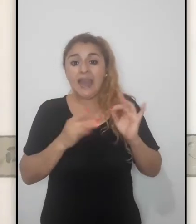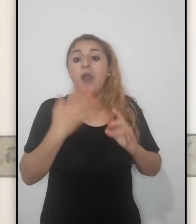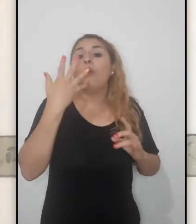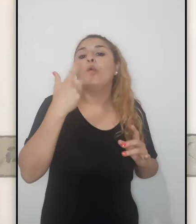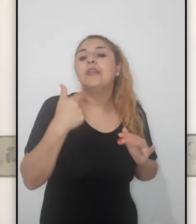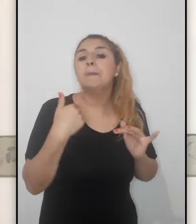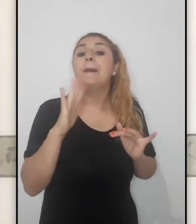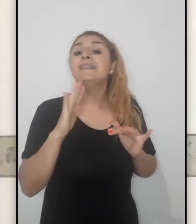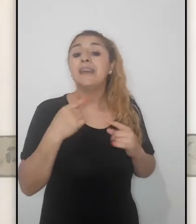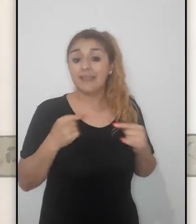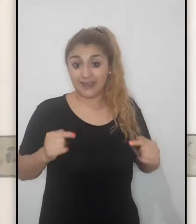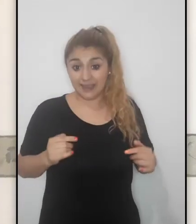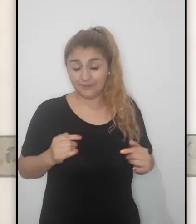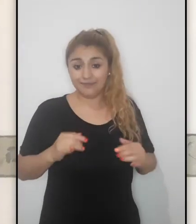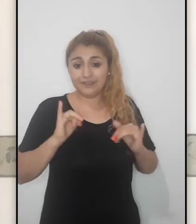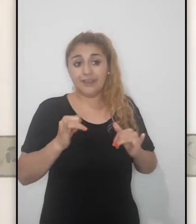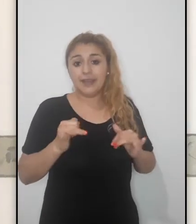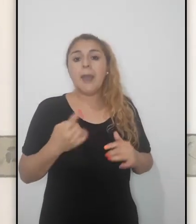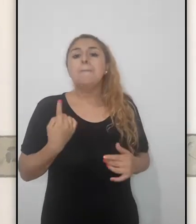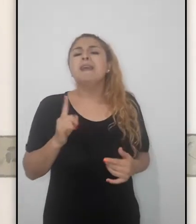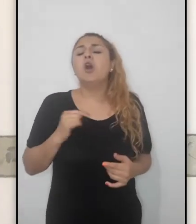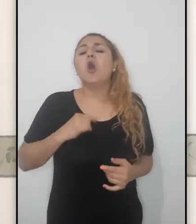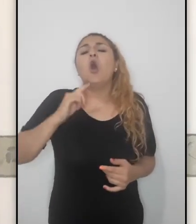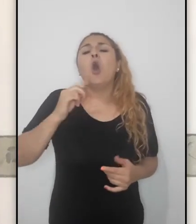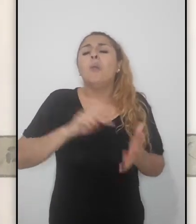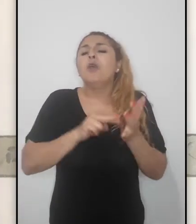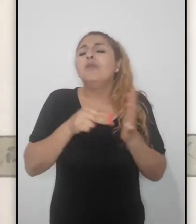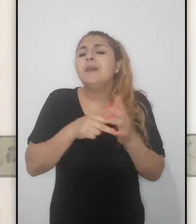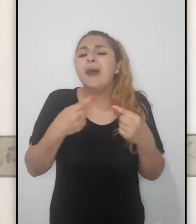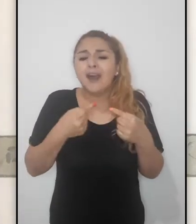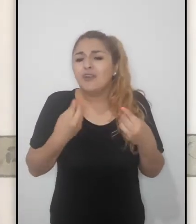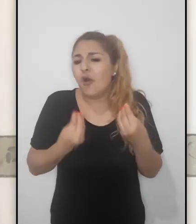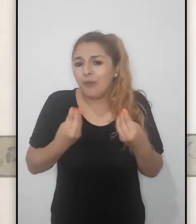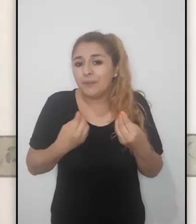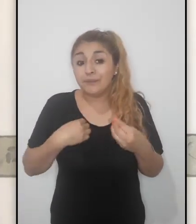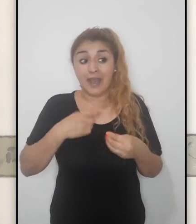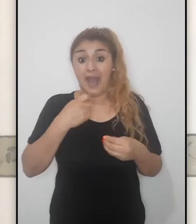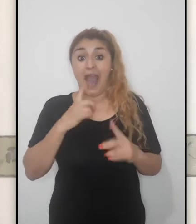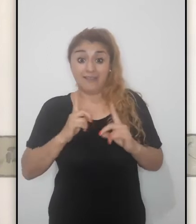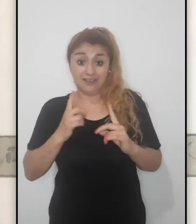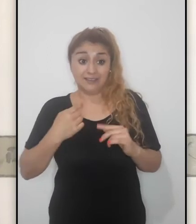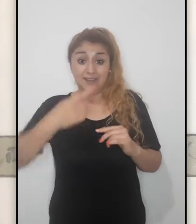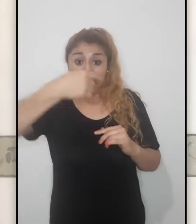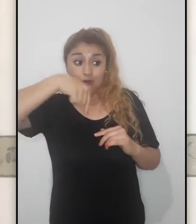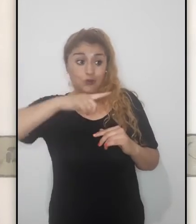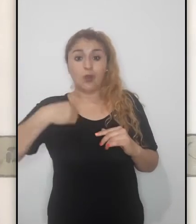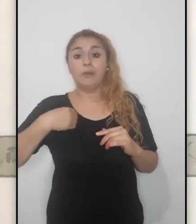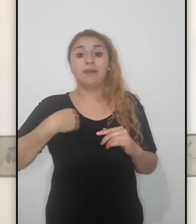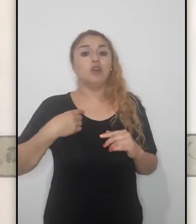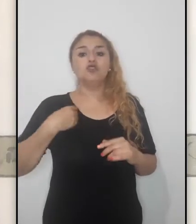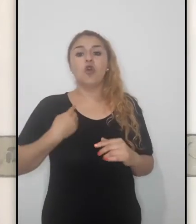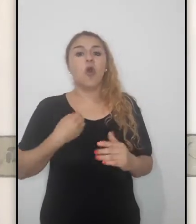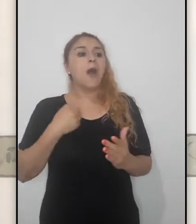a discusiones a enfrentamientos y a veces enfrentamientos acalorados